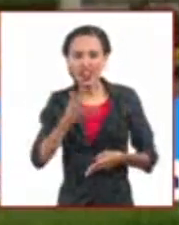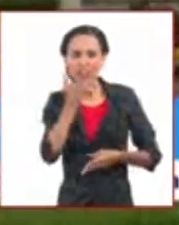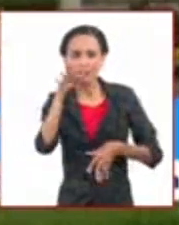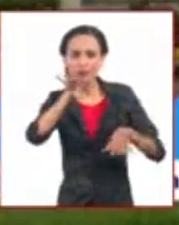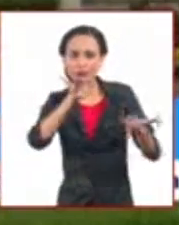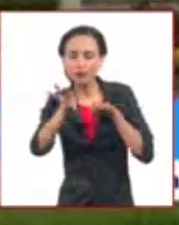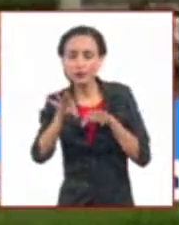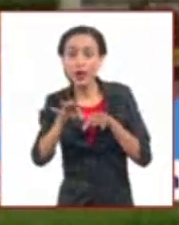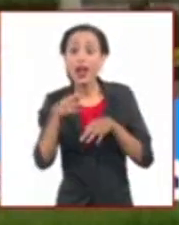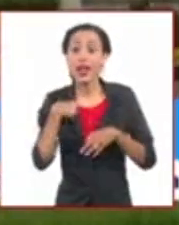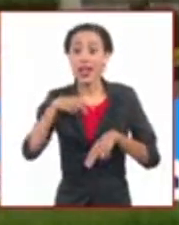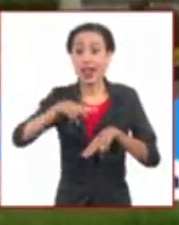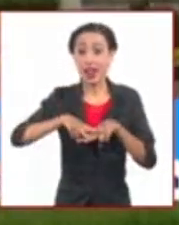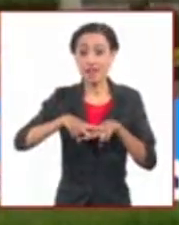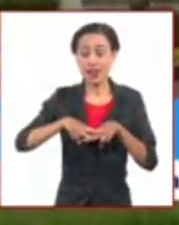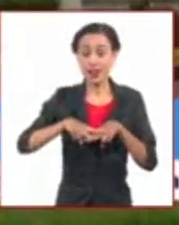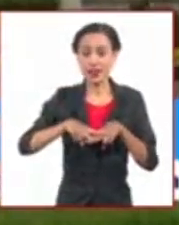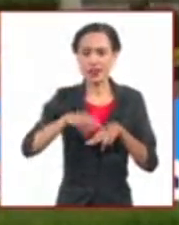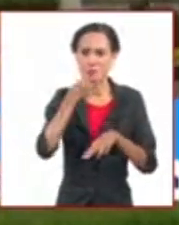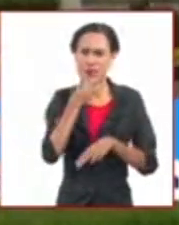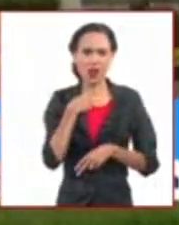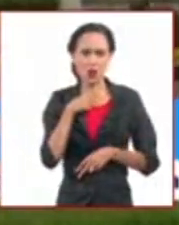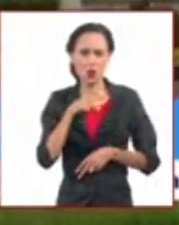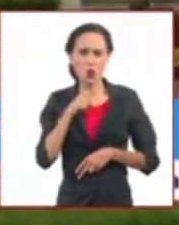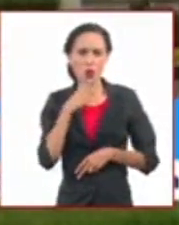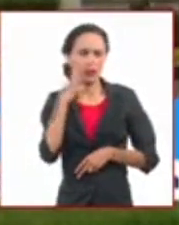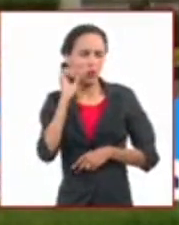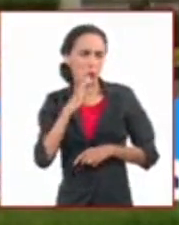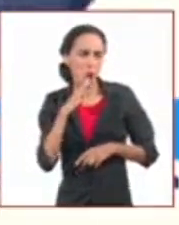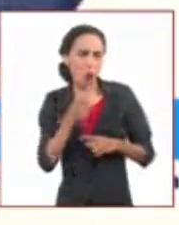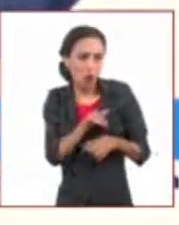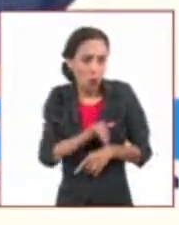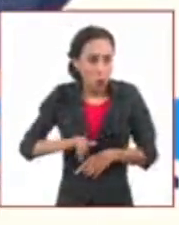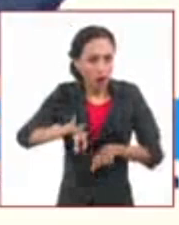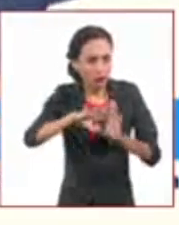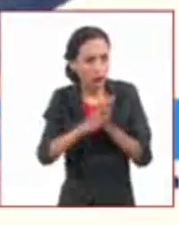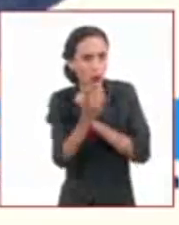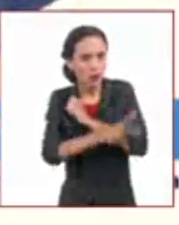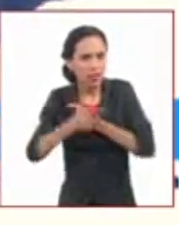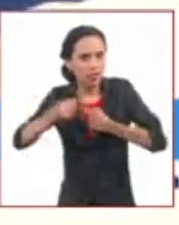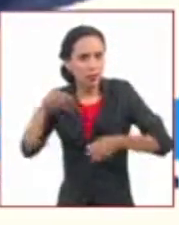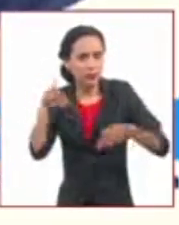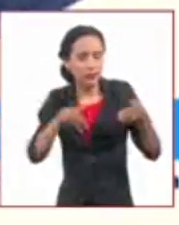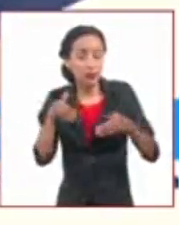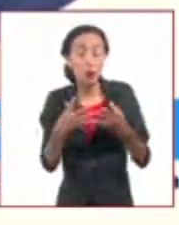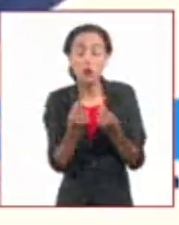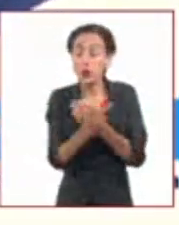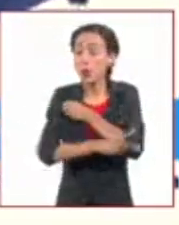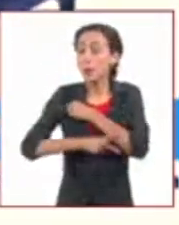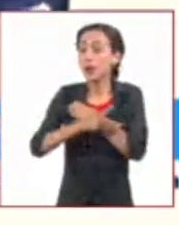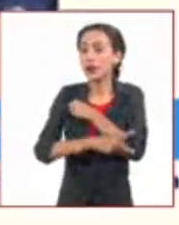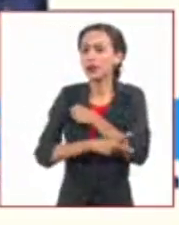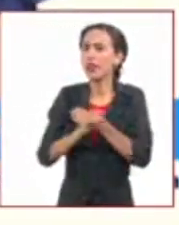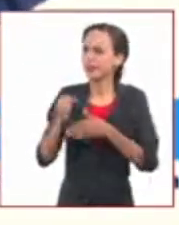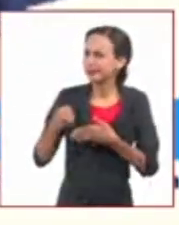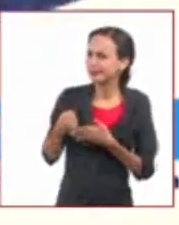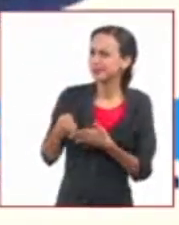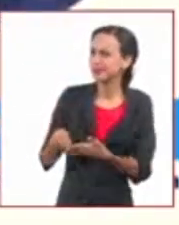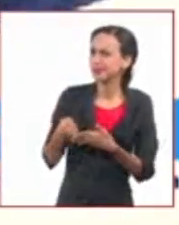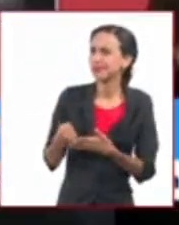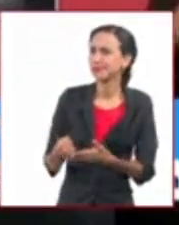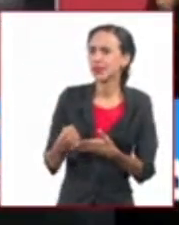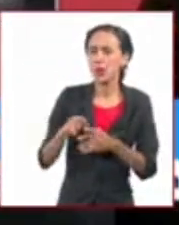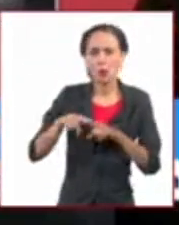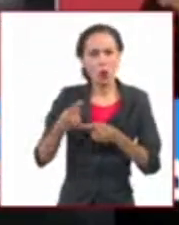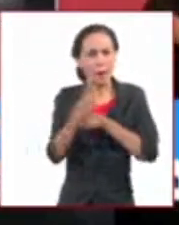la habana hablan de una decisión inaceptable y antidemocrática varios países de la región han demostrado su solidaridad con los países excluidos